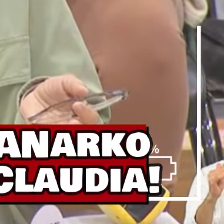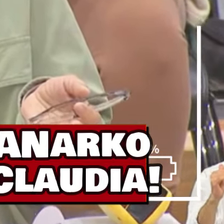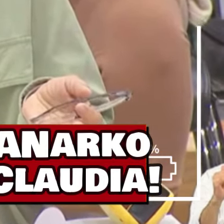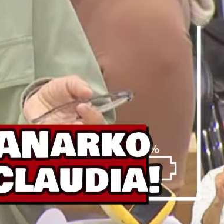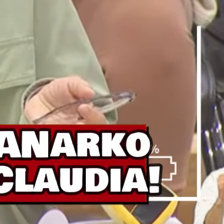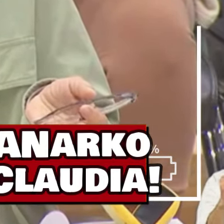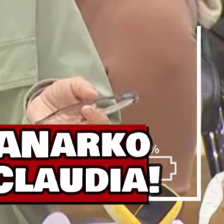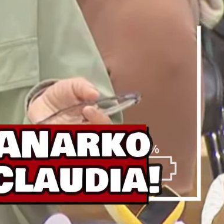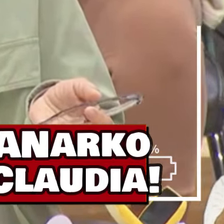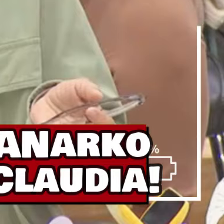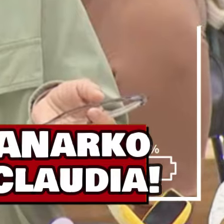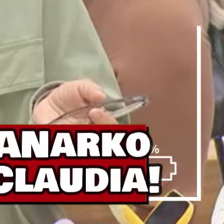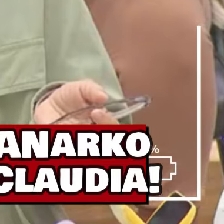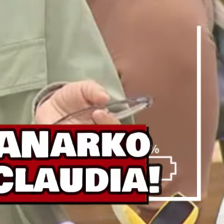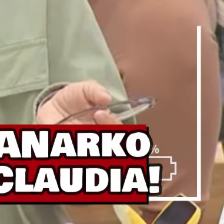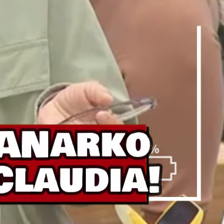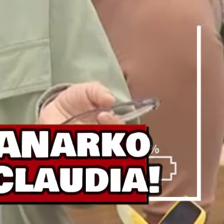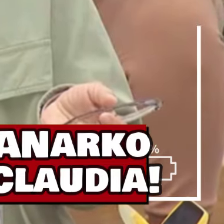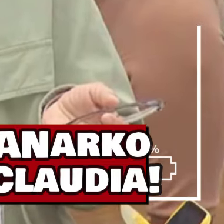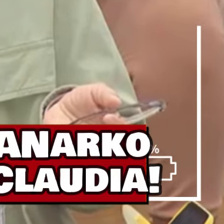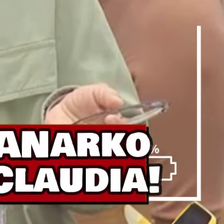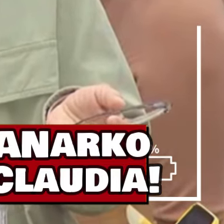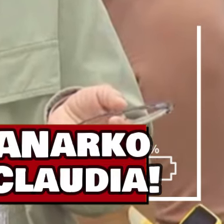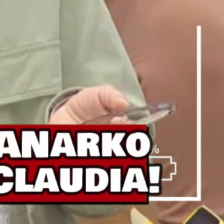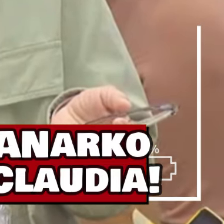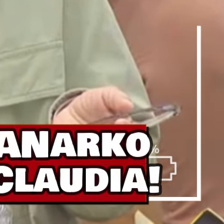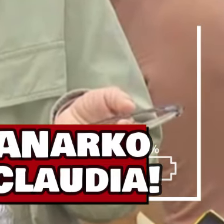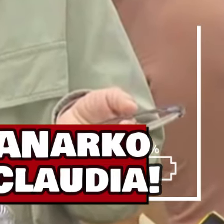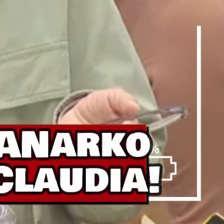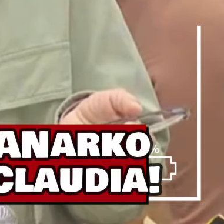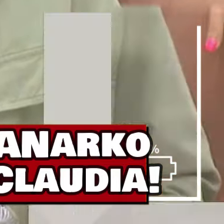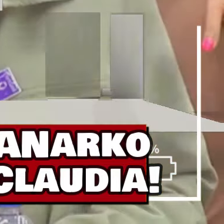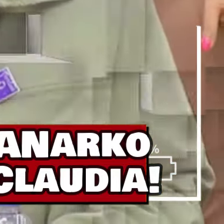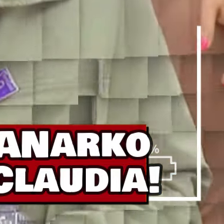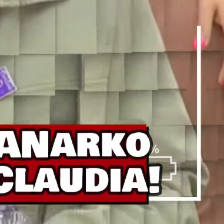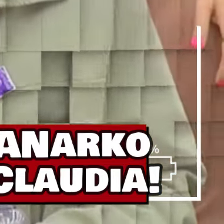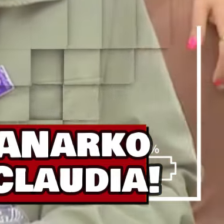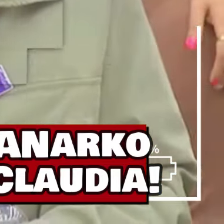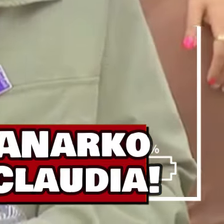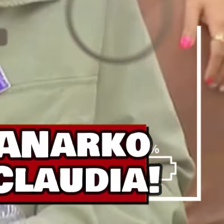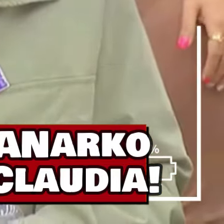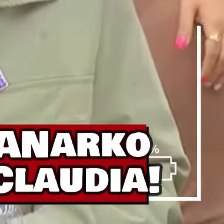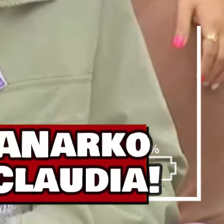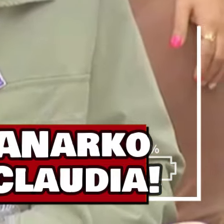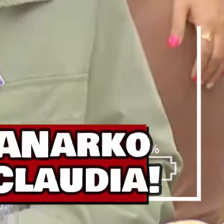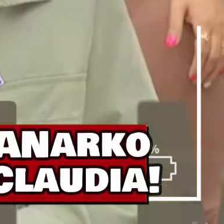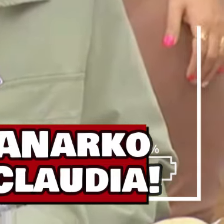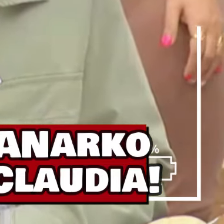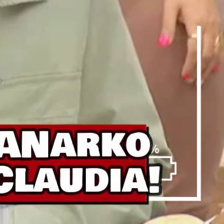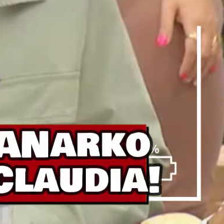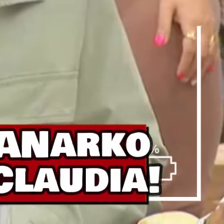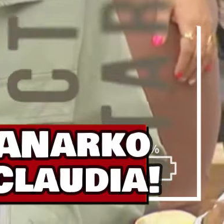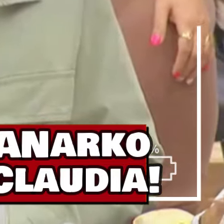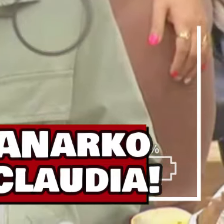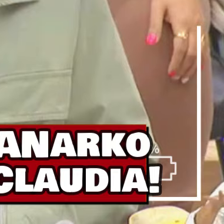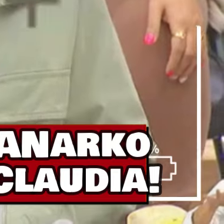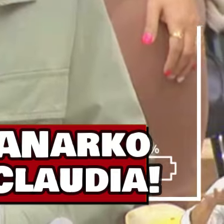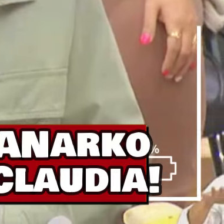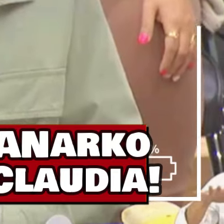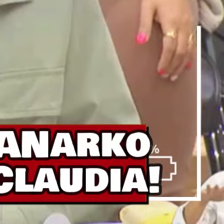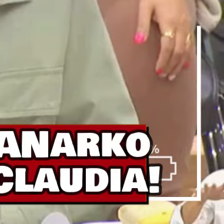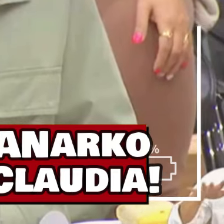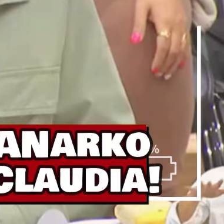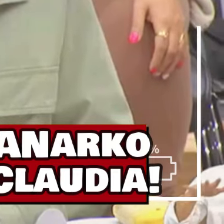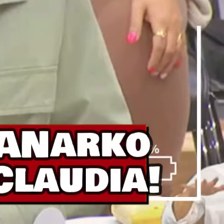gran distancia en las encuestas a favor de la doctora Claudia, destacando que, aunque las encuestas no decidan las elecciones, el pueblo es quien tiene el poder